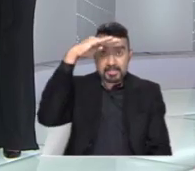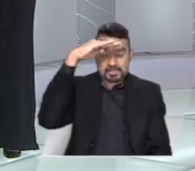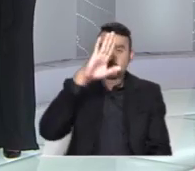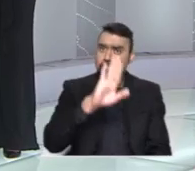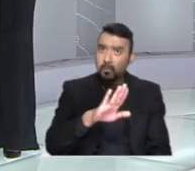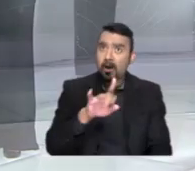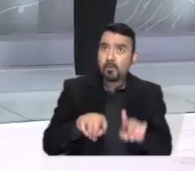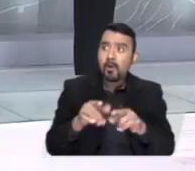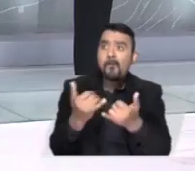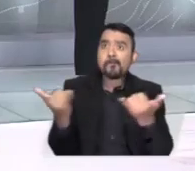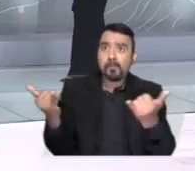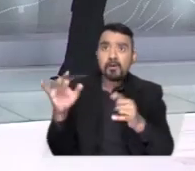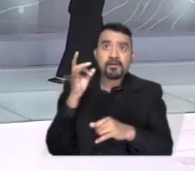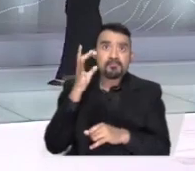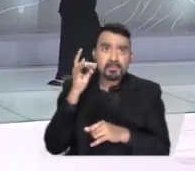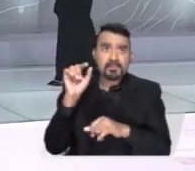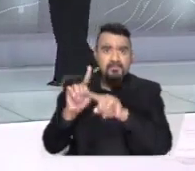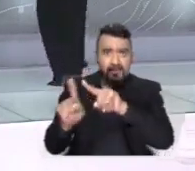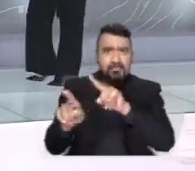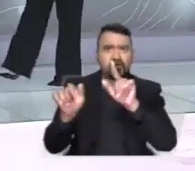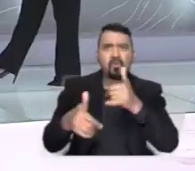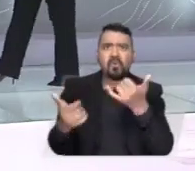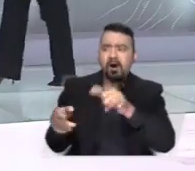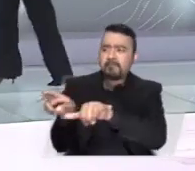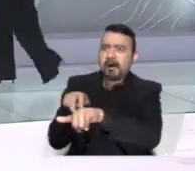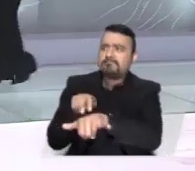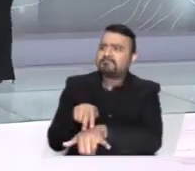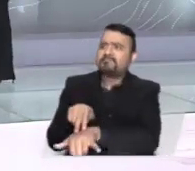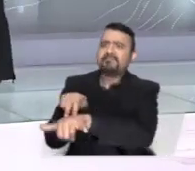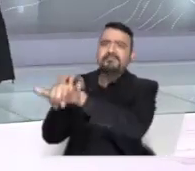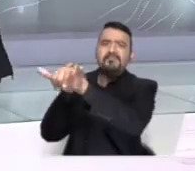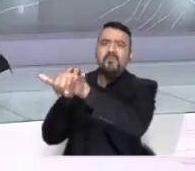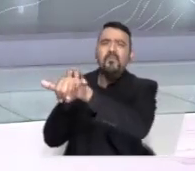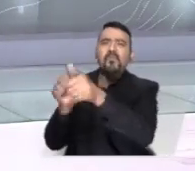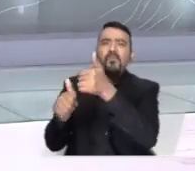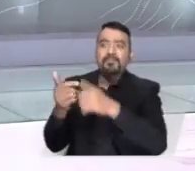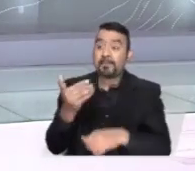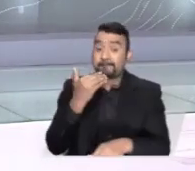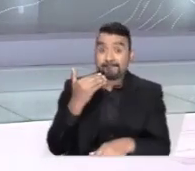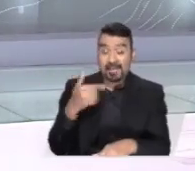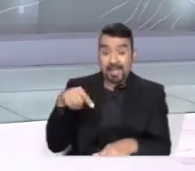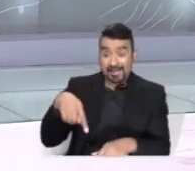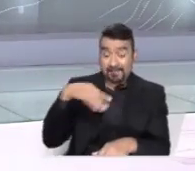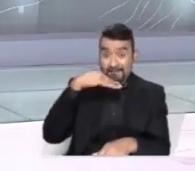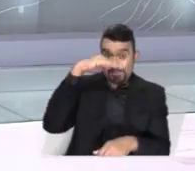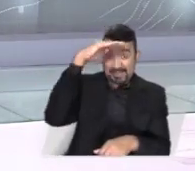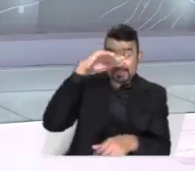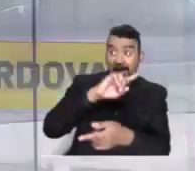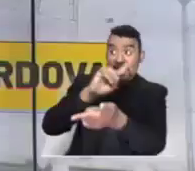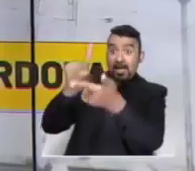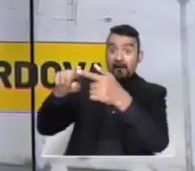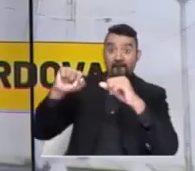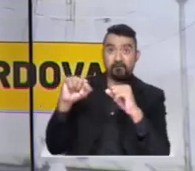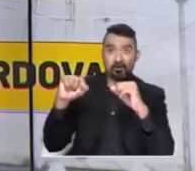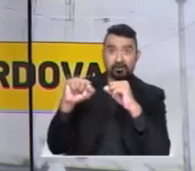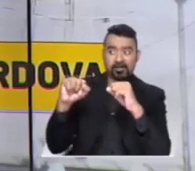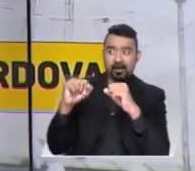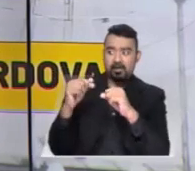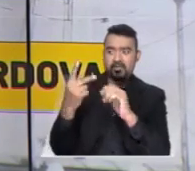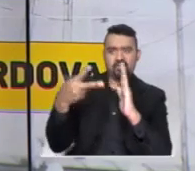María Córdoba de Río Negro, vamos a ver este, que tiene una ruta estrella y es la Medellín-Bogotá. En el año 2019